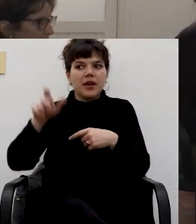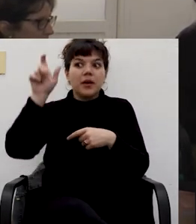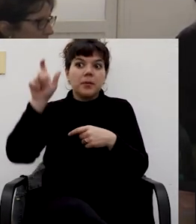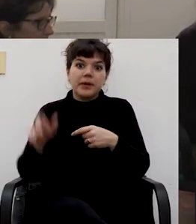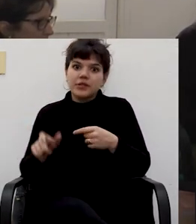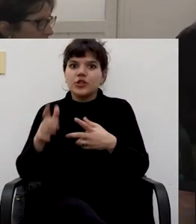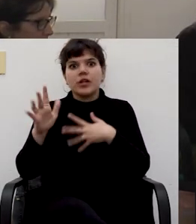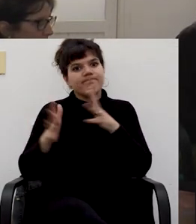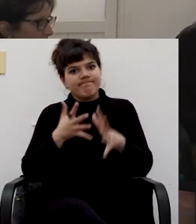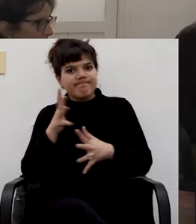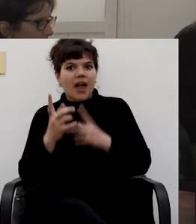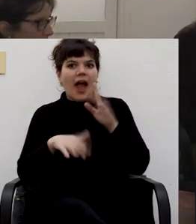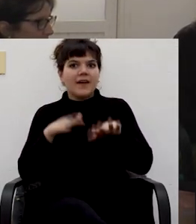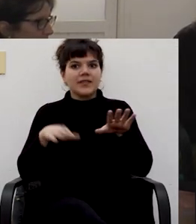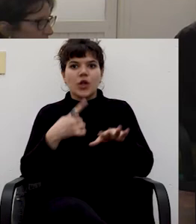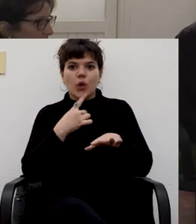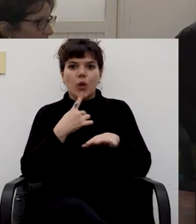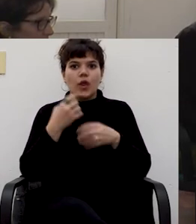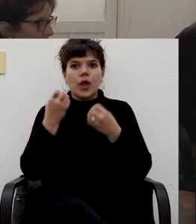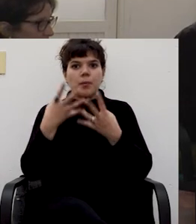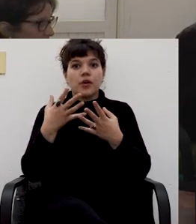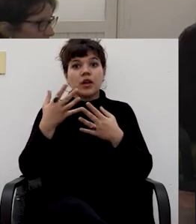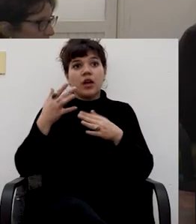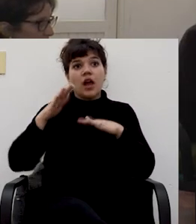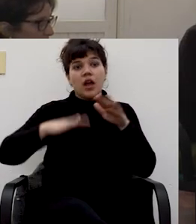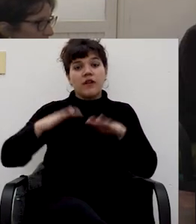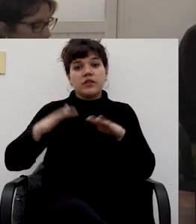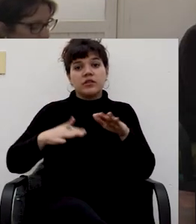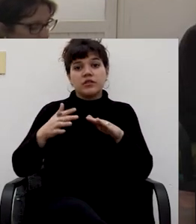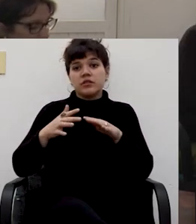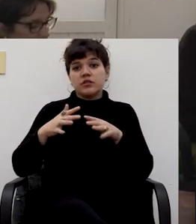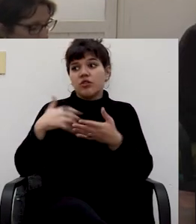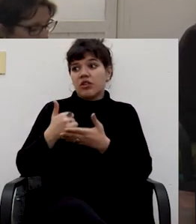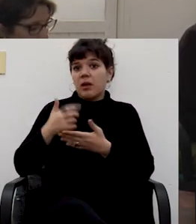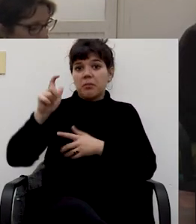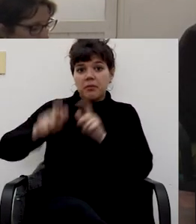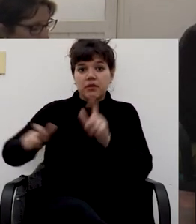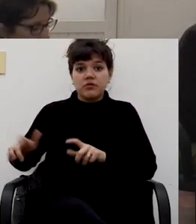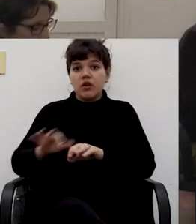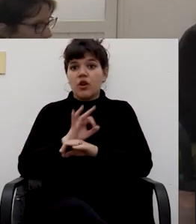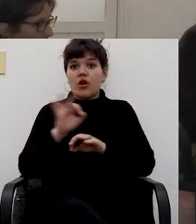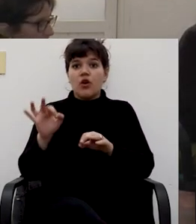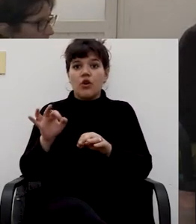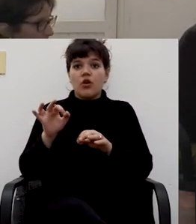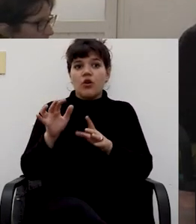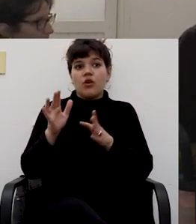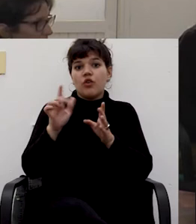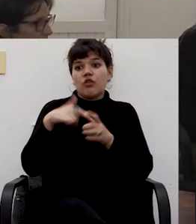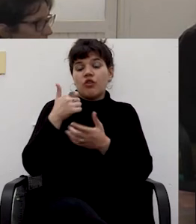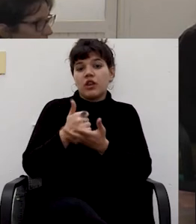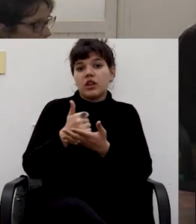en juego. Si no, eso no está, y no estando el término tampoco está la persona, y muchas veces estando el término tampoco está la